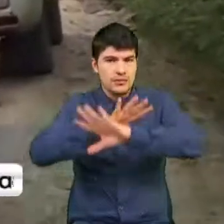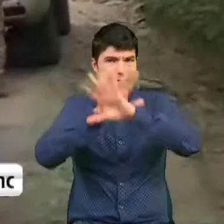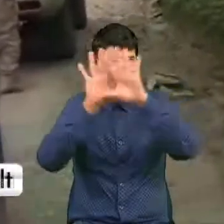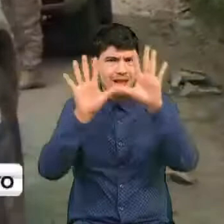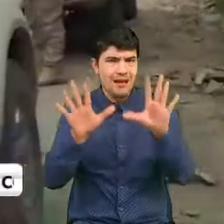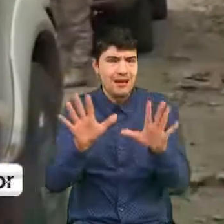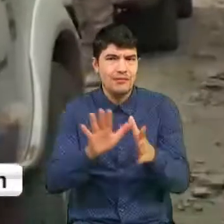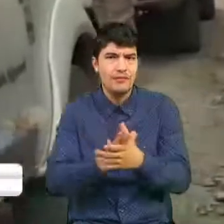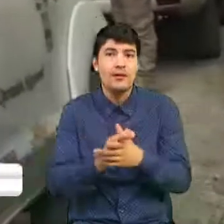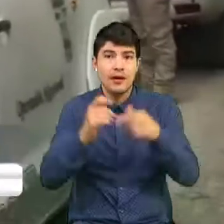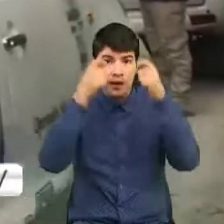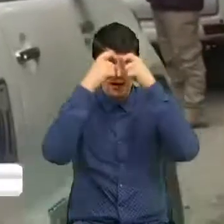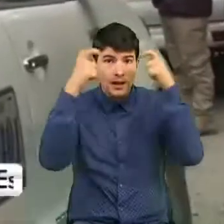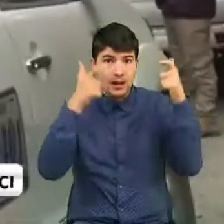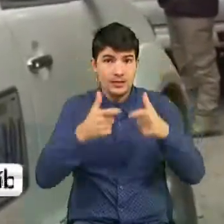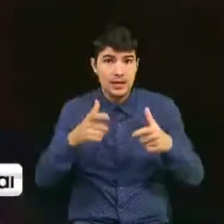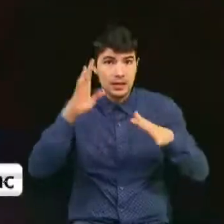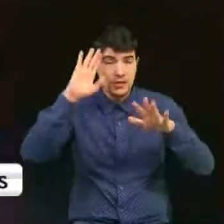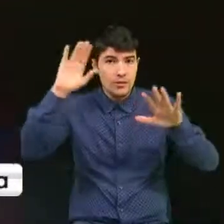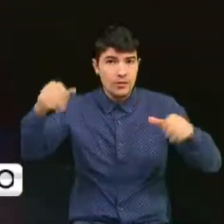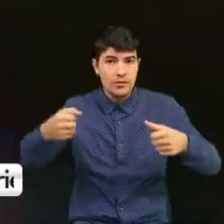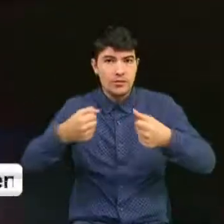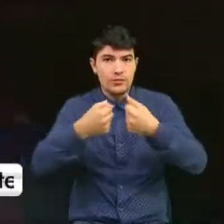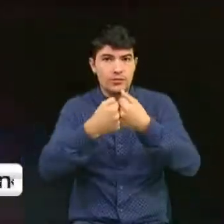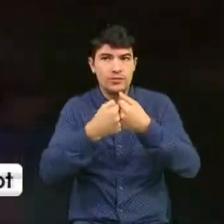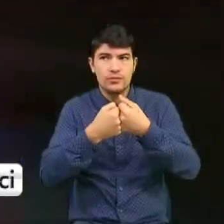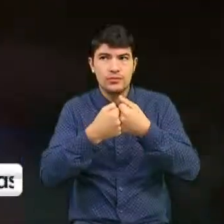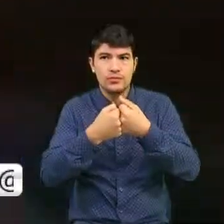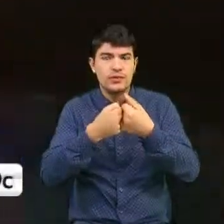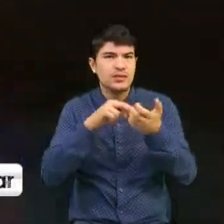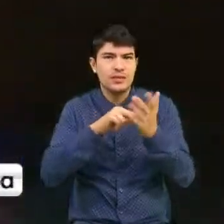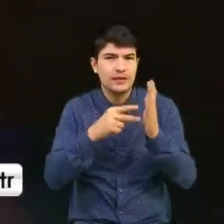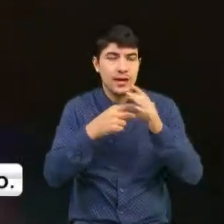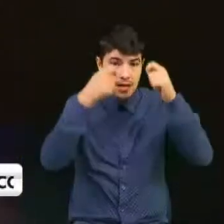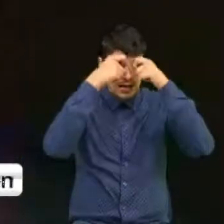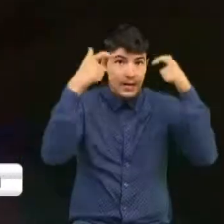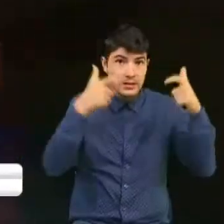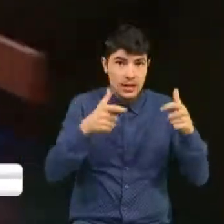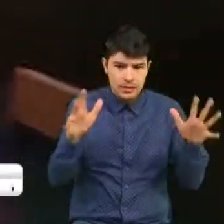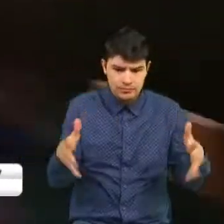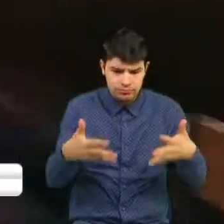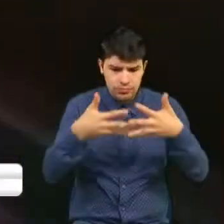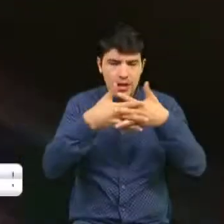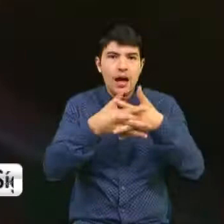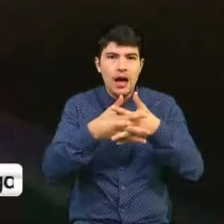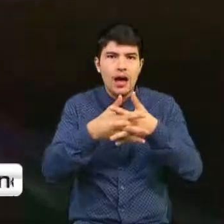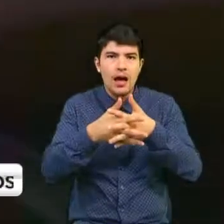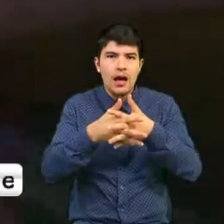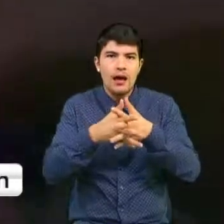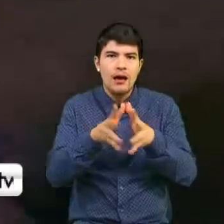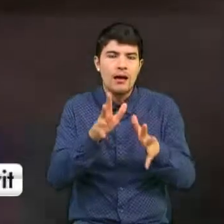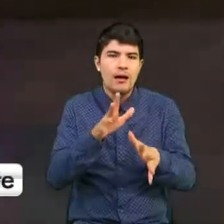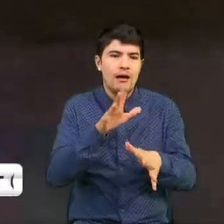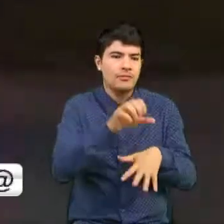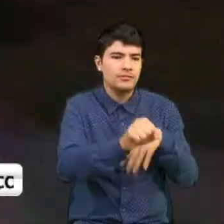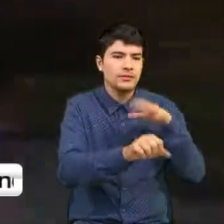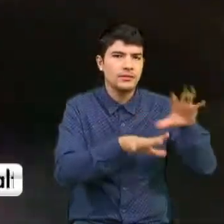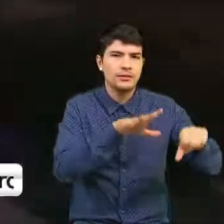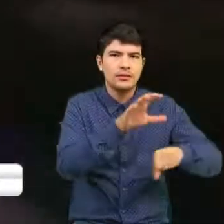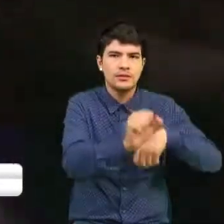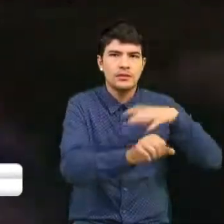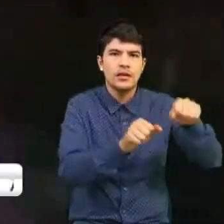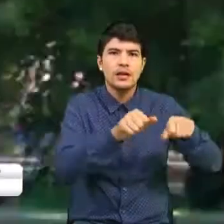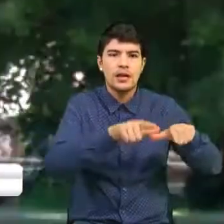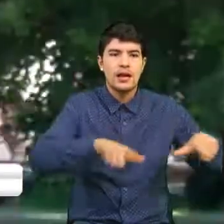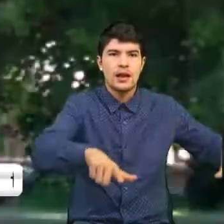el estado conjuntamente es decir el estado de forma integral vaya cubriendo sus vacíos de poder que queda en esas